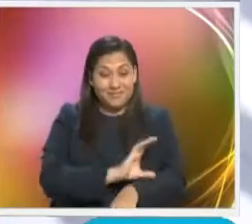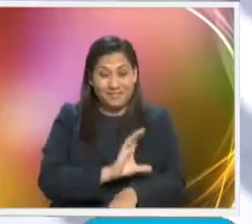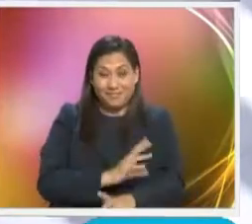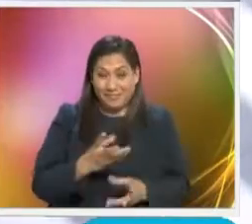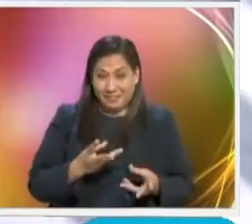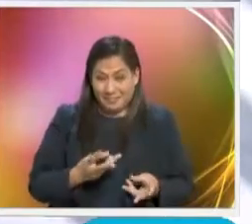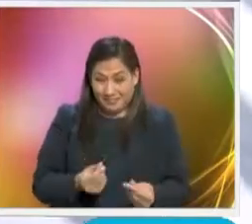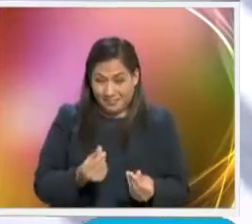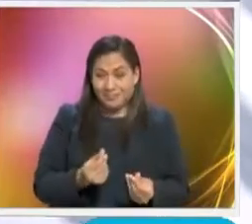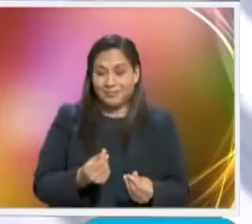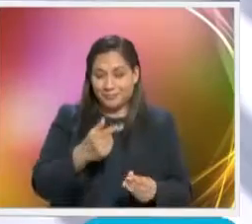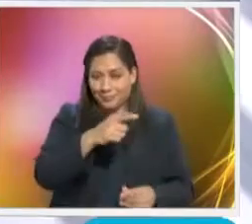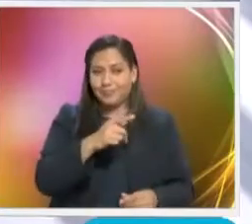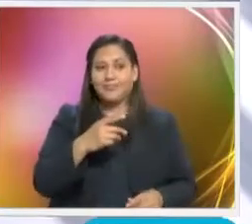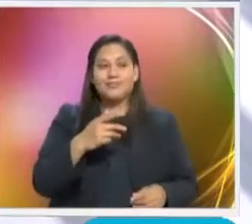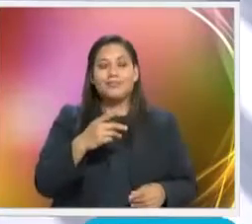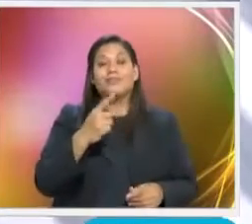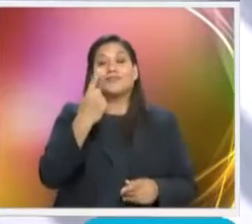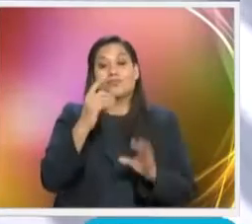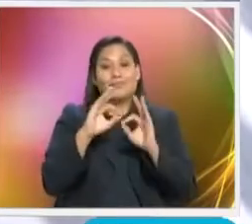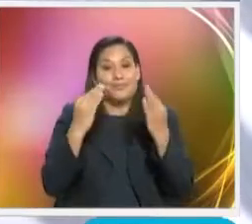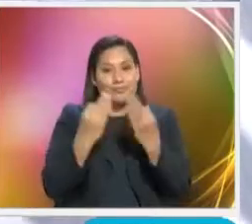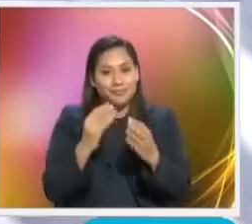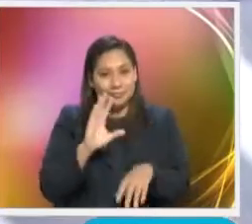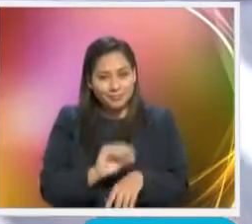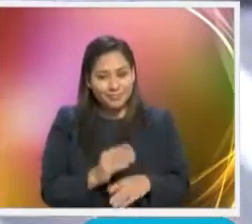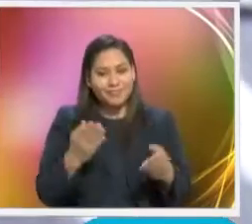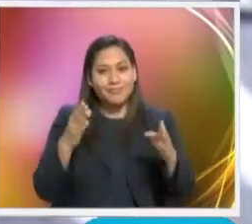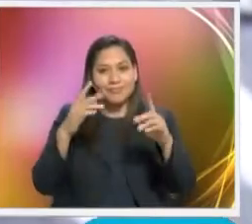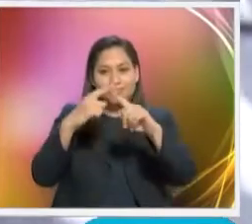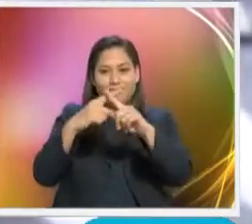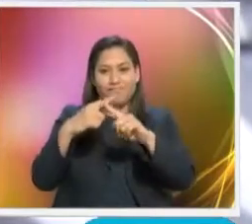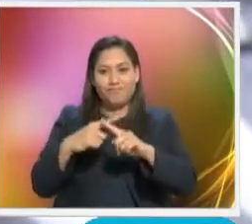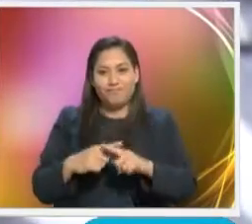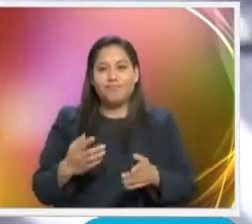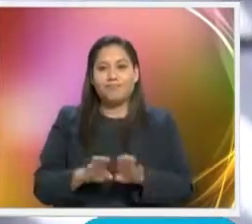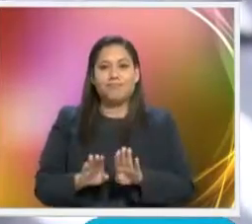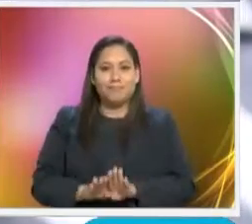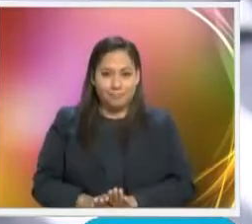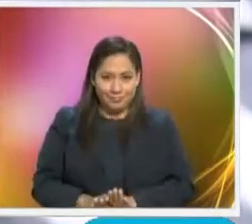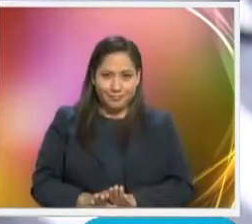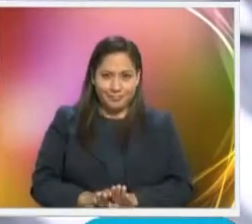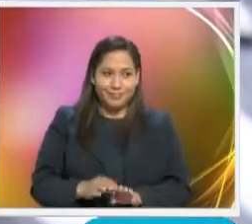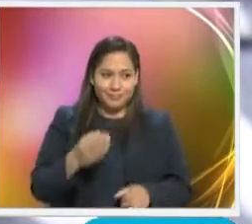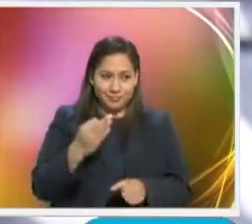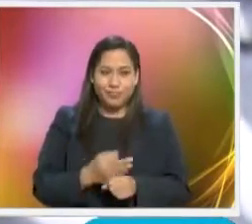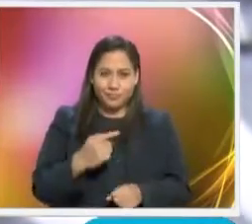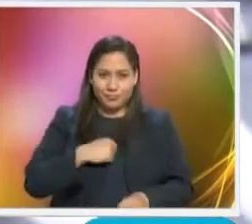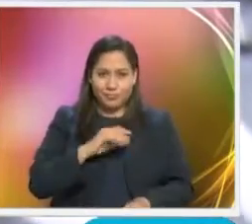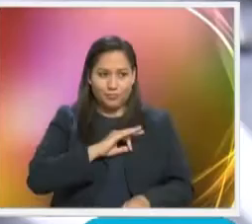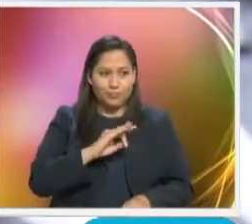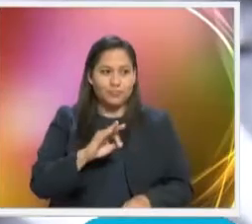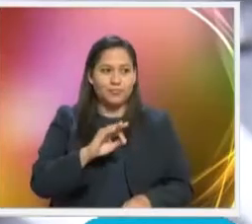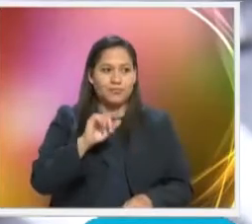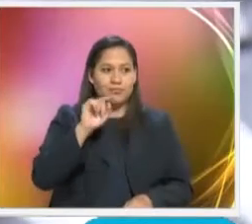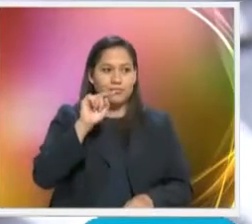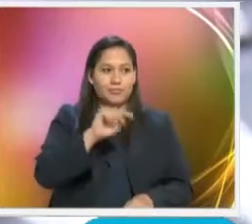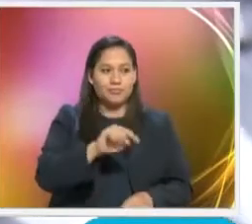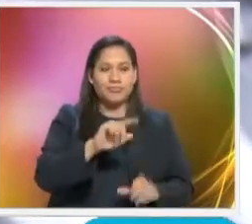batería. Hay una forma en la que permite cerrar todas esas aplicaciones, cosa que voy a hacer en este momento.